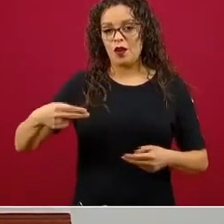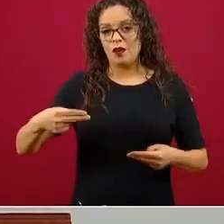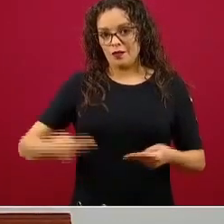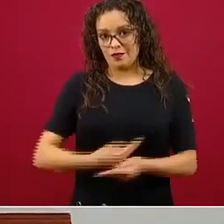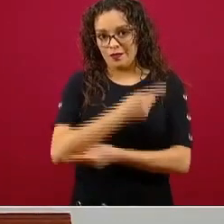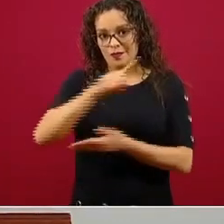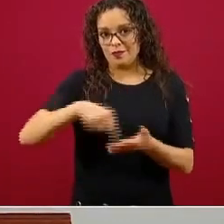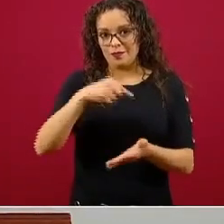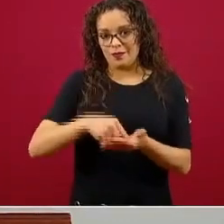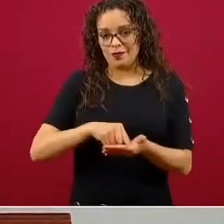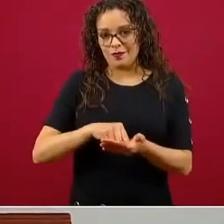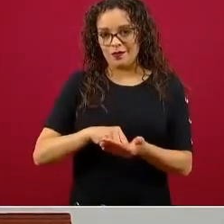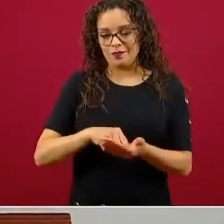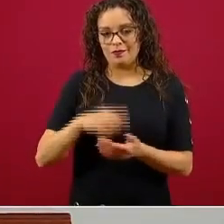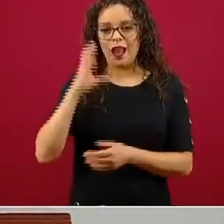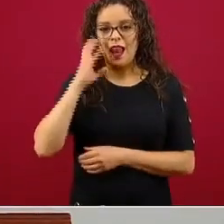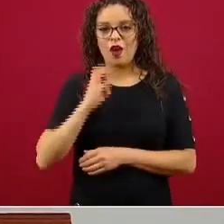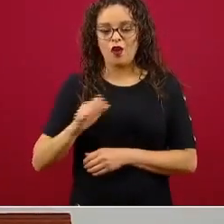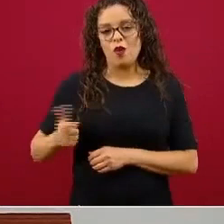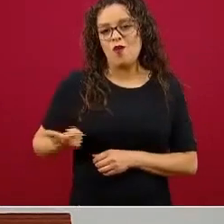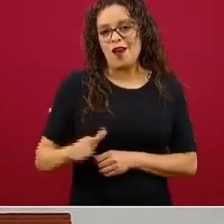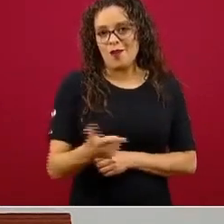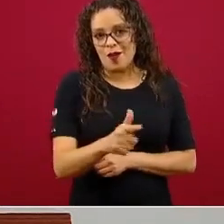Guanajuato. A todos mis